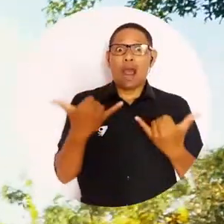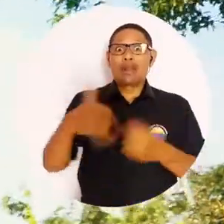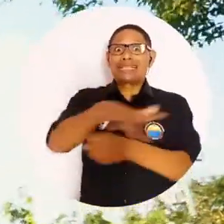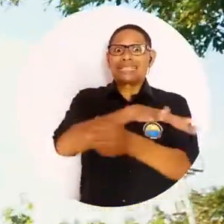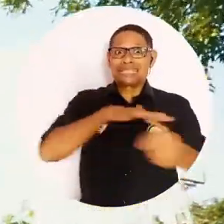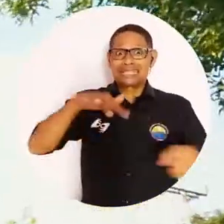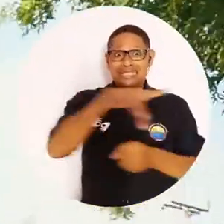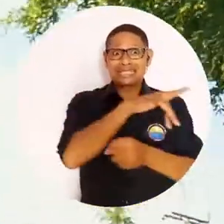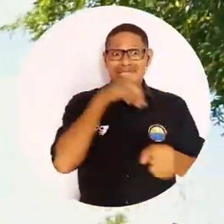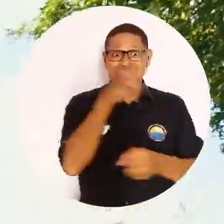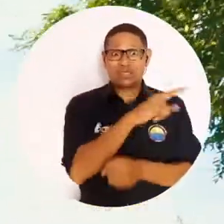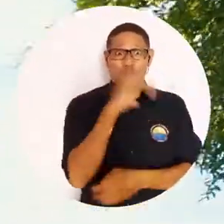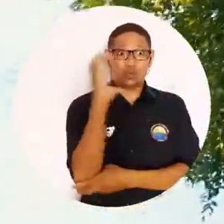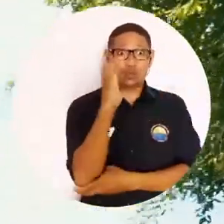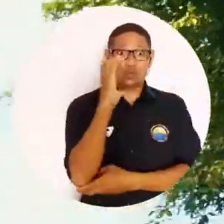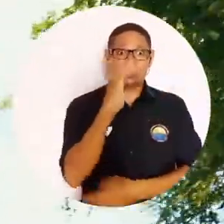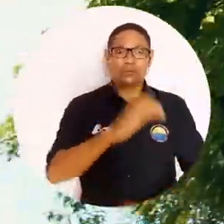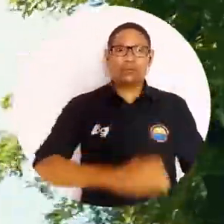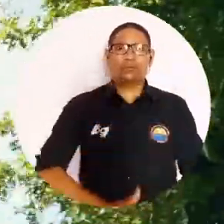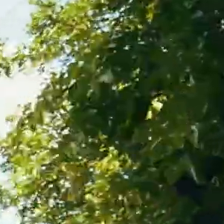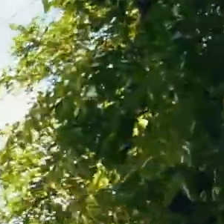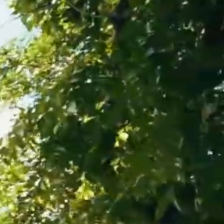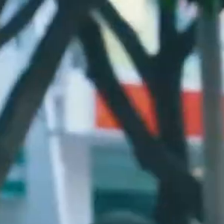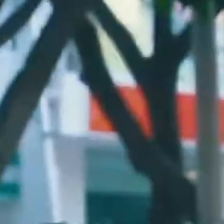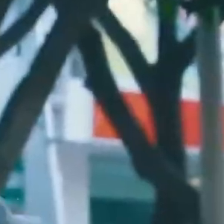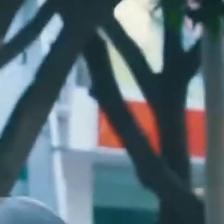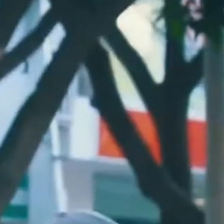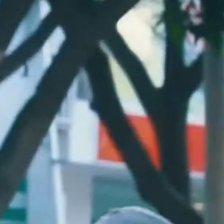también comprender la situación que se vive hoy en el país.